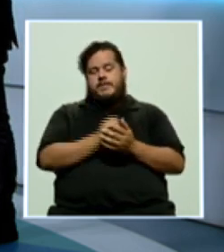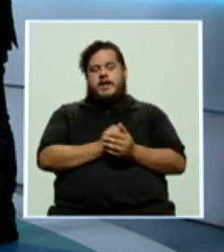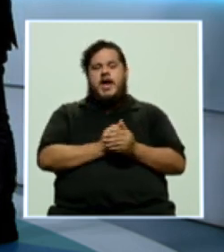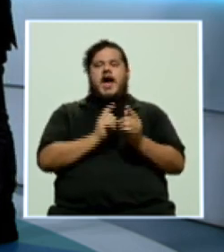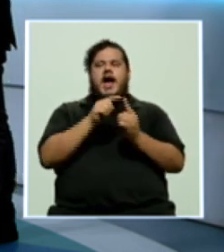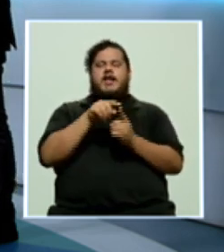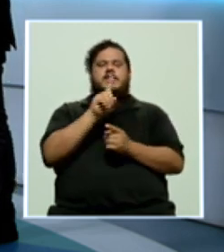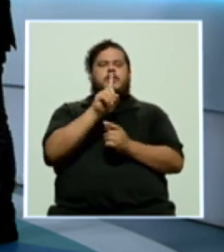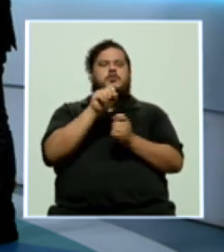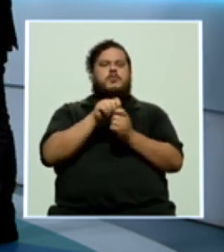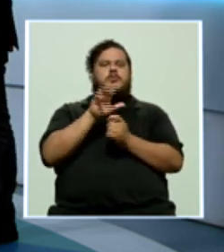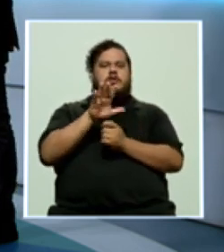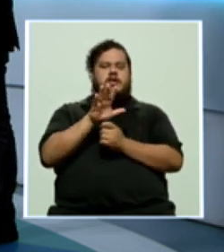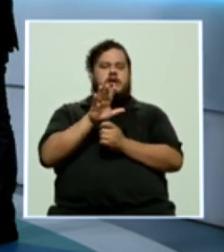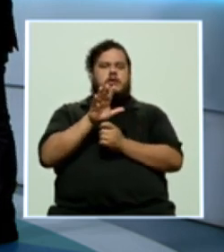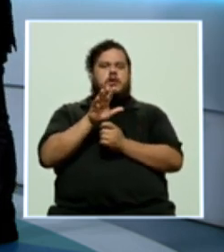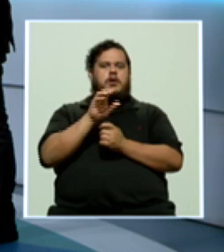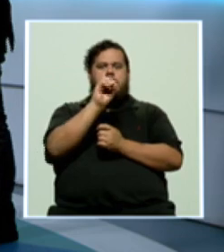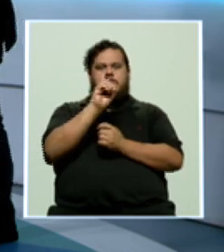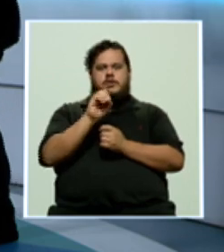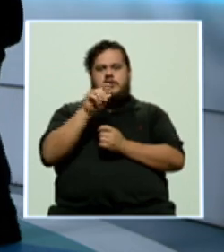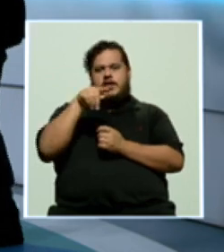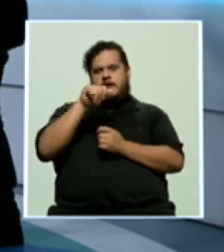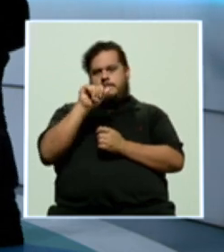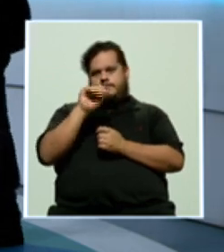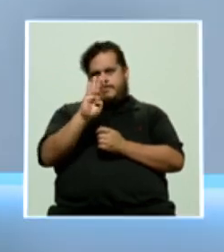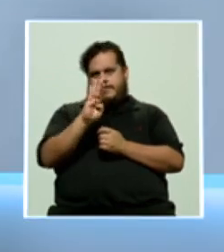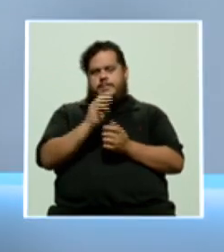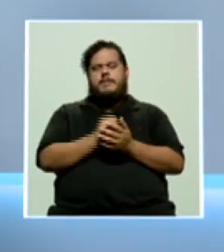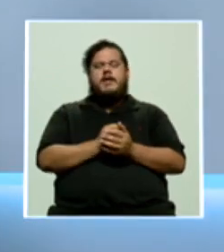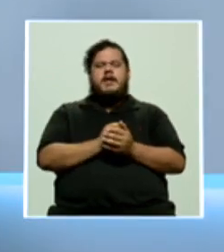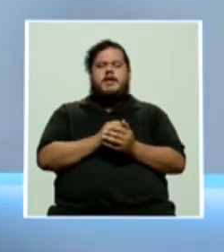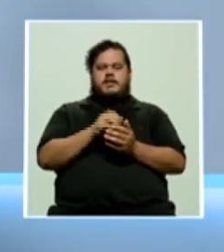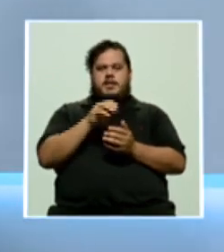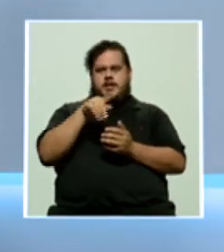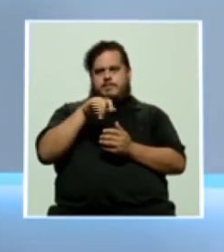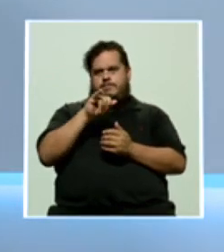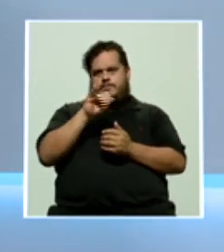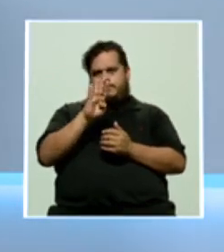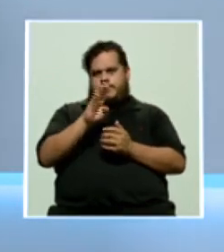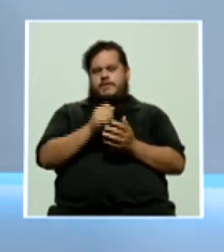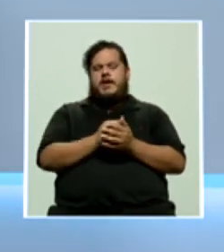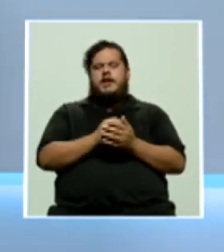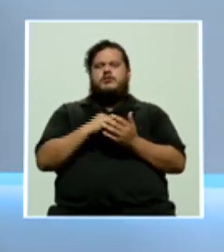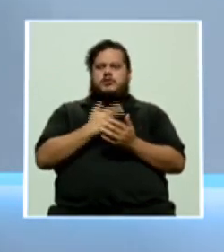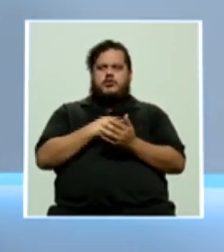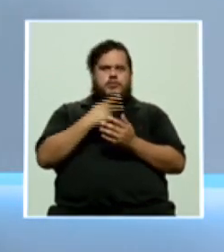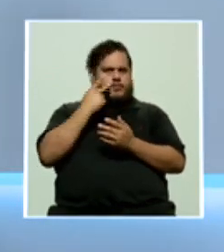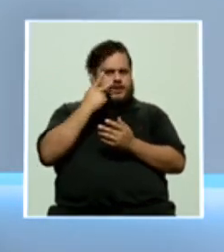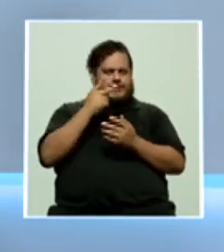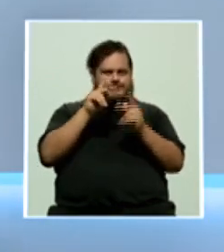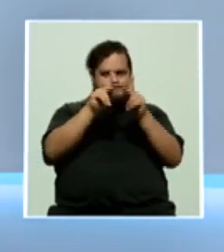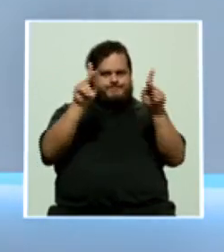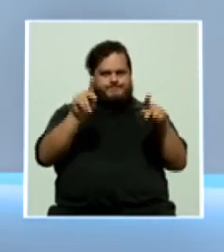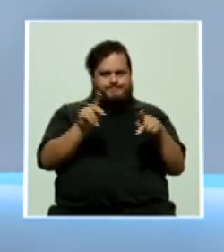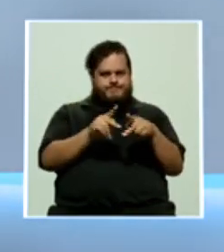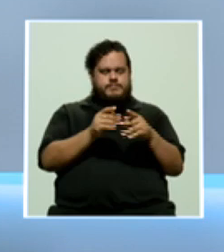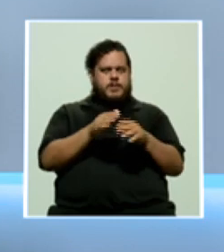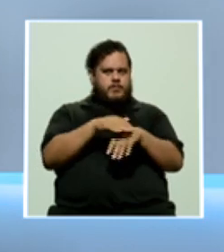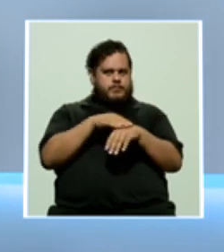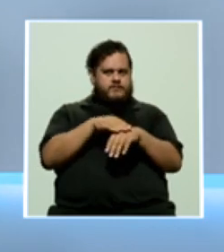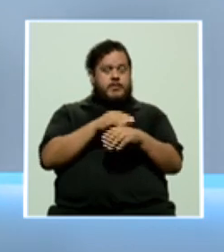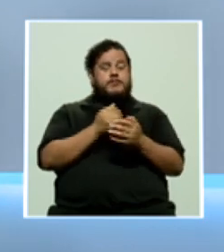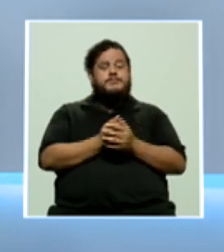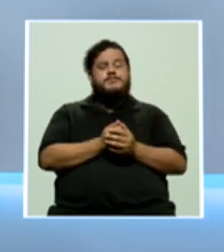hasta el 1.5% del Producto Interno Bruto, que vamos a pedir la pantalla también acá a nuestro compañero Marco Millape,